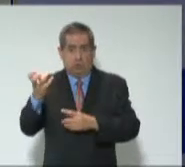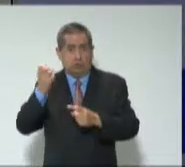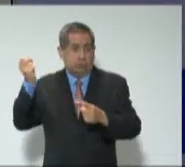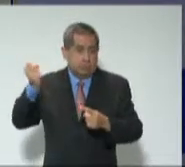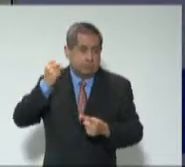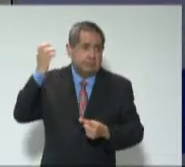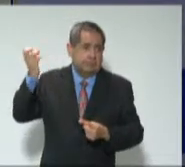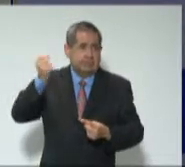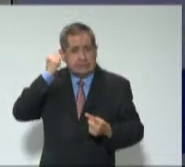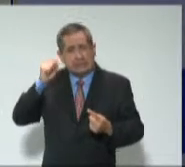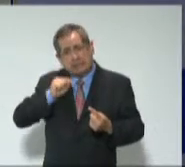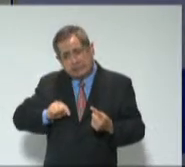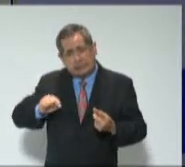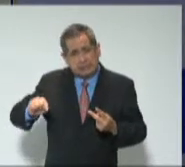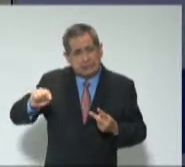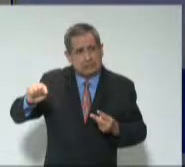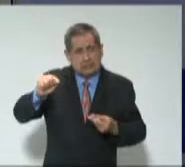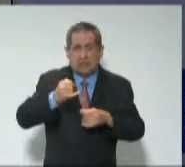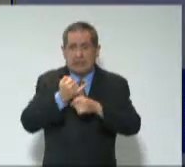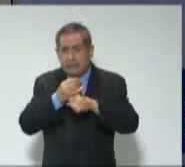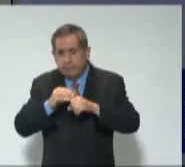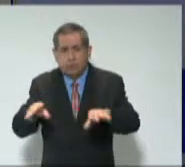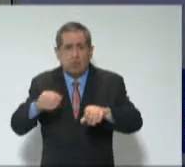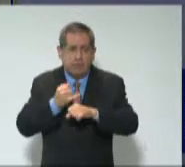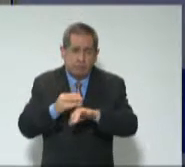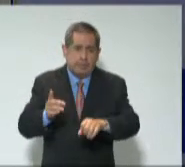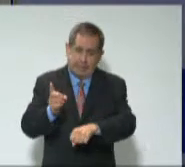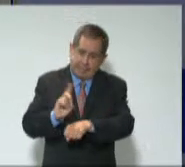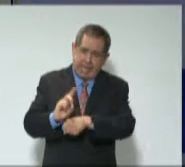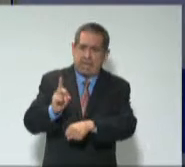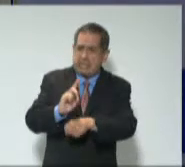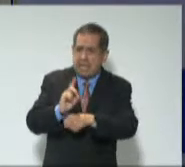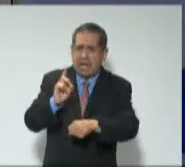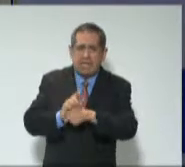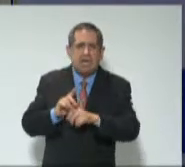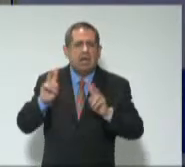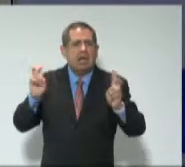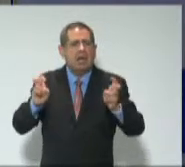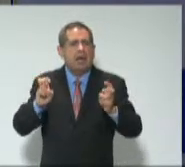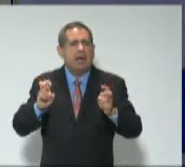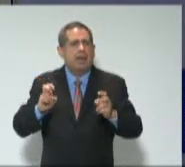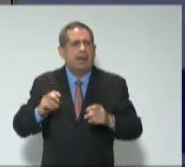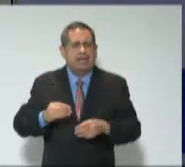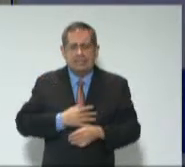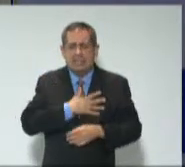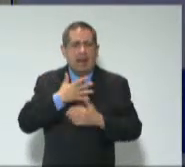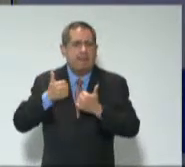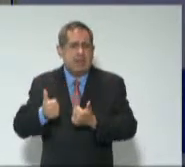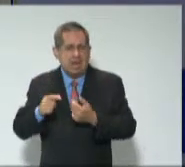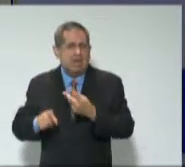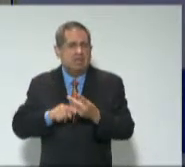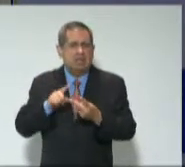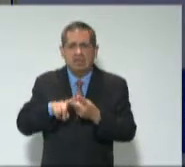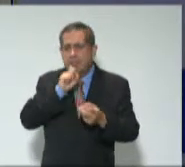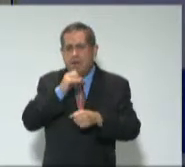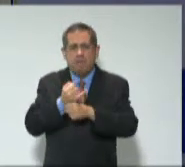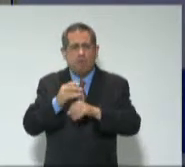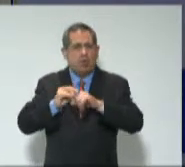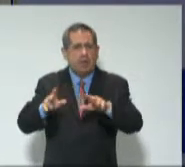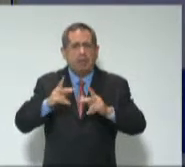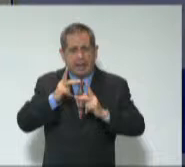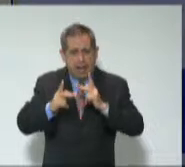conferencias a través del informe diario de programas de bienestar y el informe diario sobre